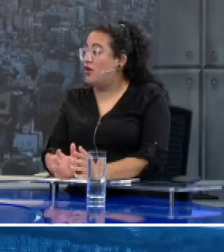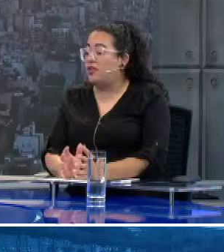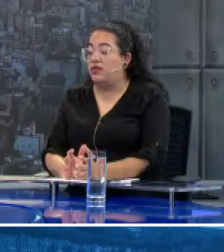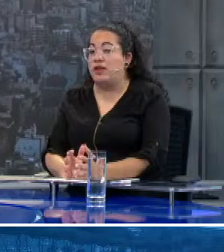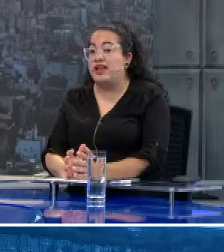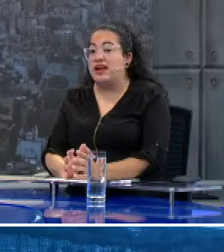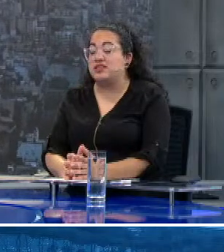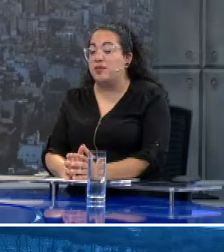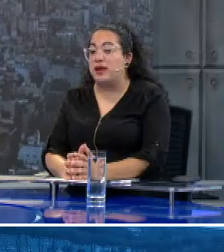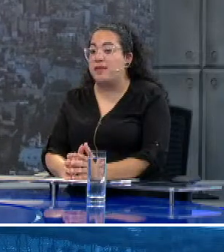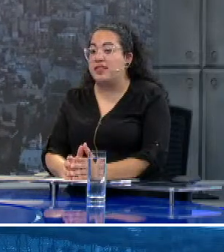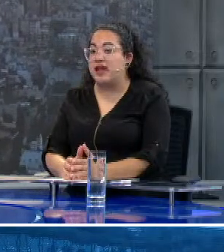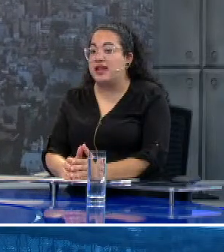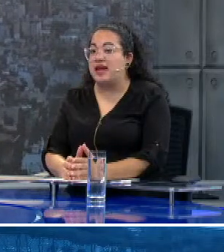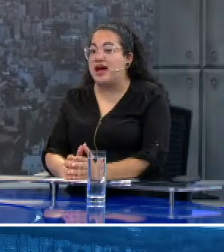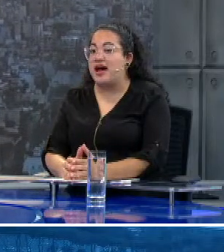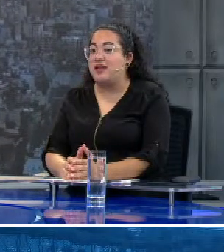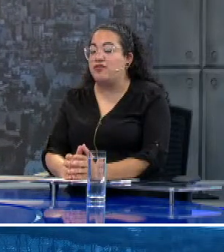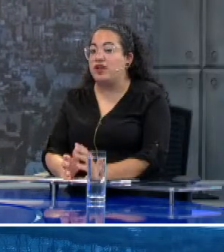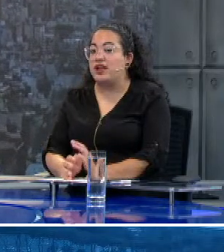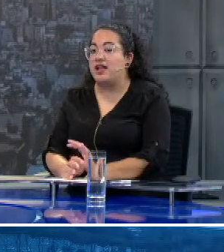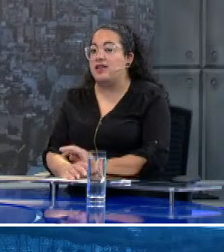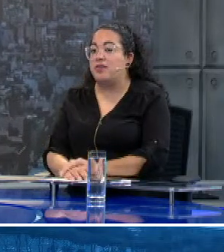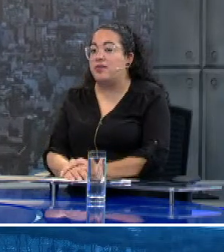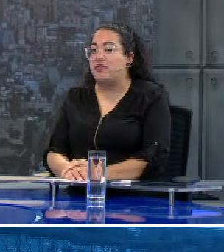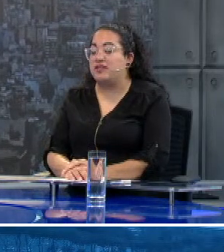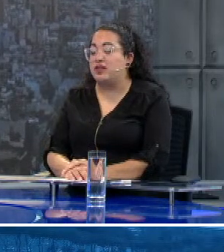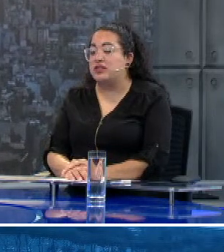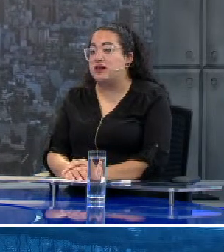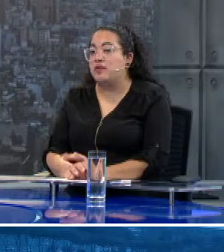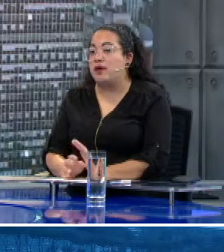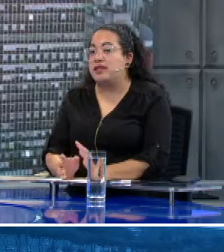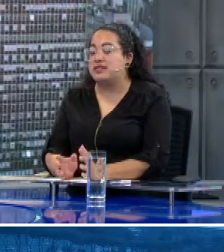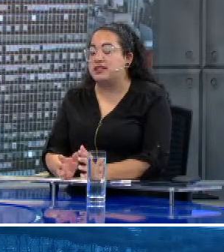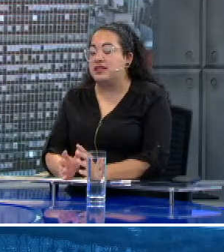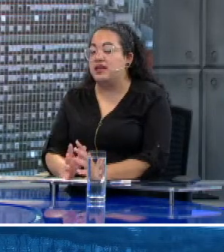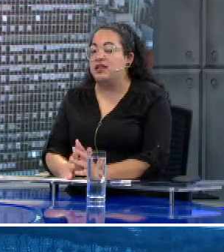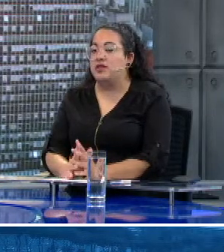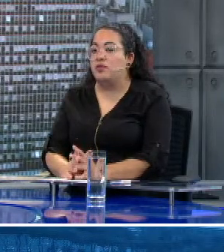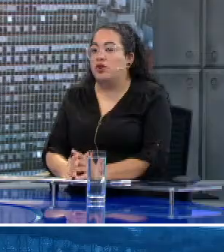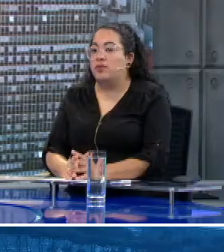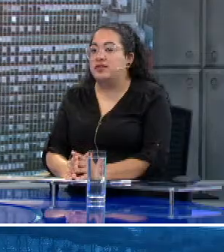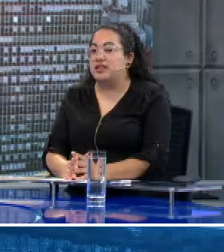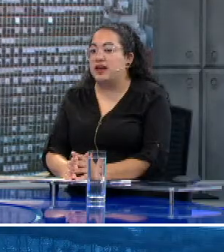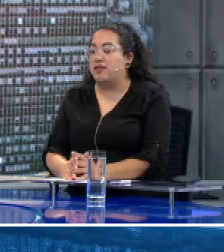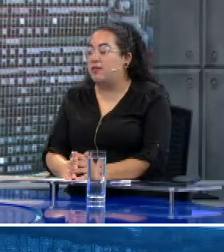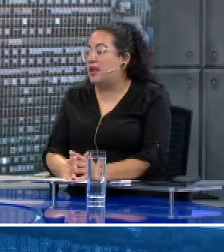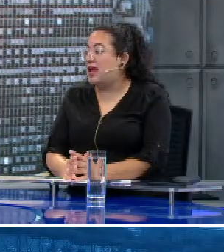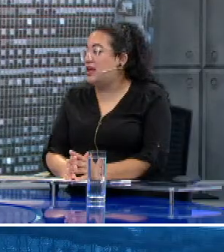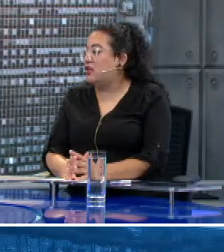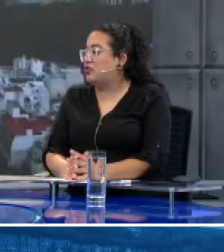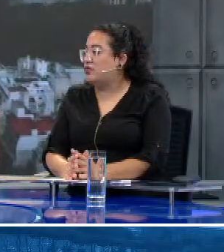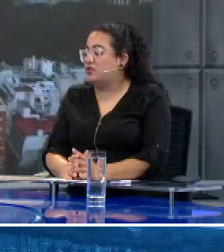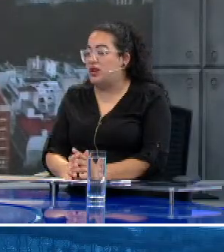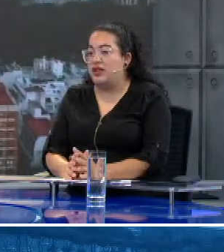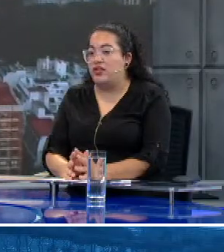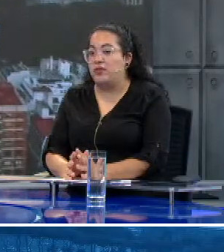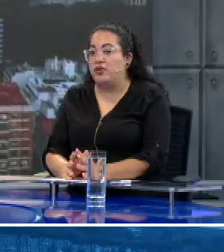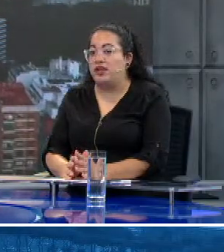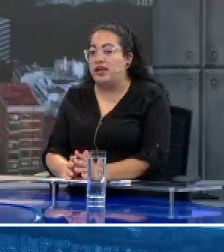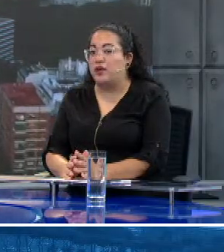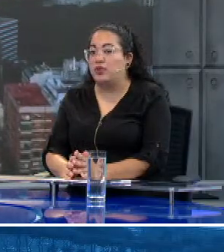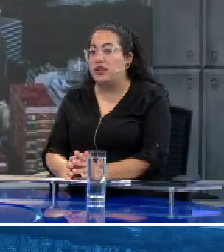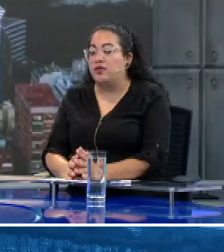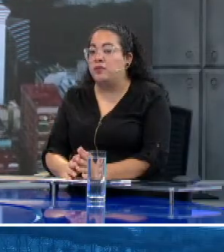no, una delegación parlamentaria al funeral del Papa Francisco, que sabemos van a asistir, bueno, el presidente Javier Milei y otros funcionarios del